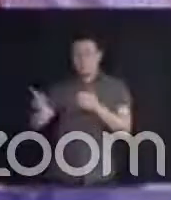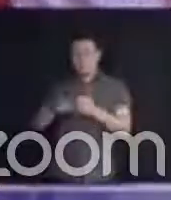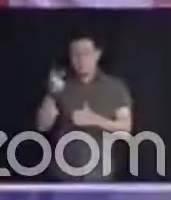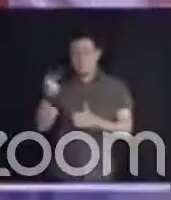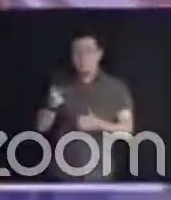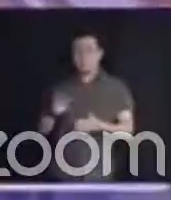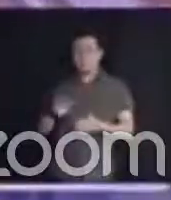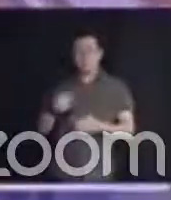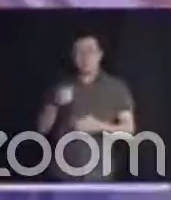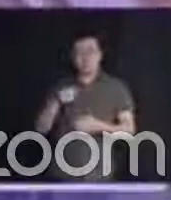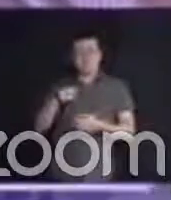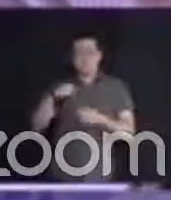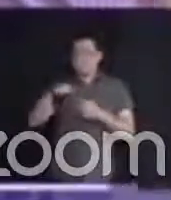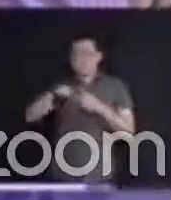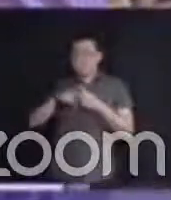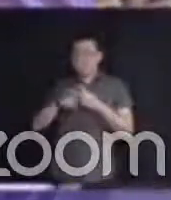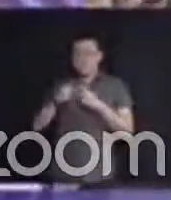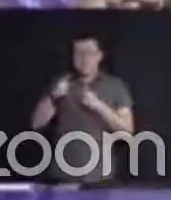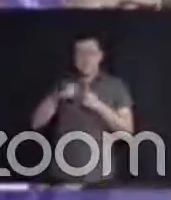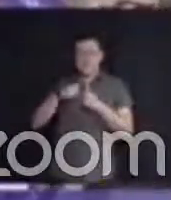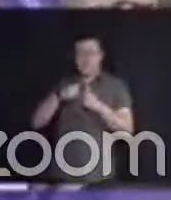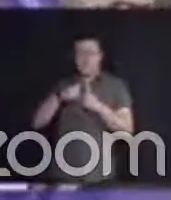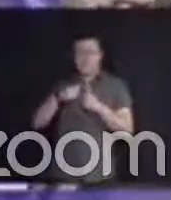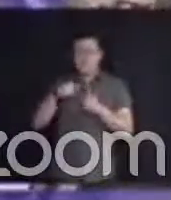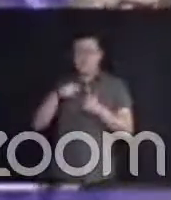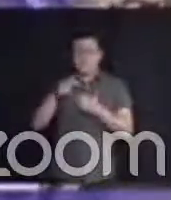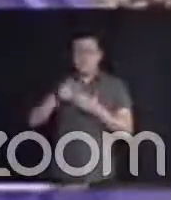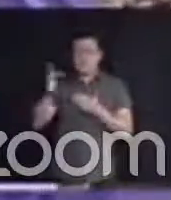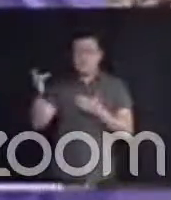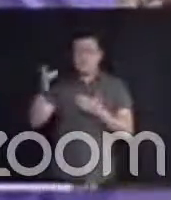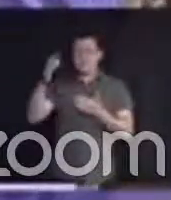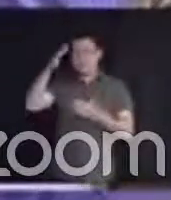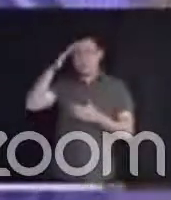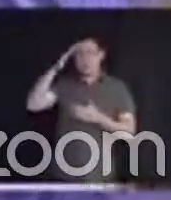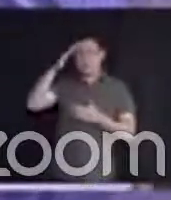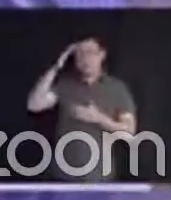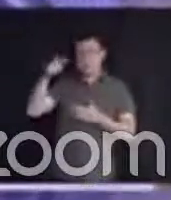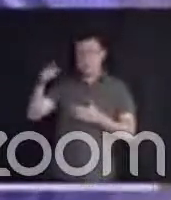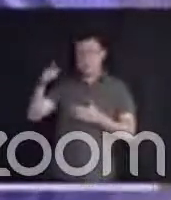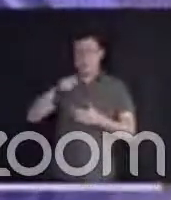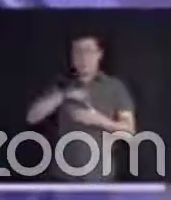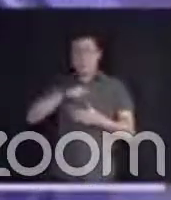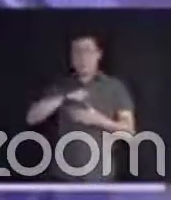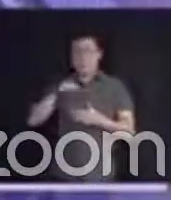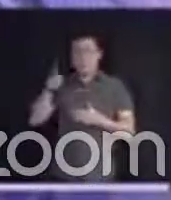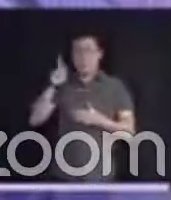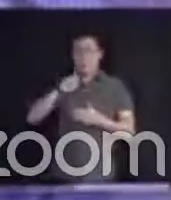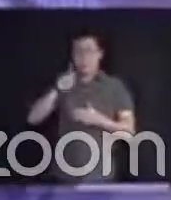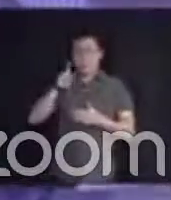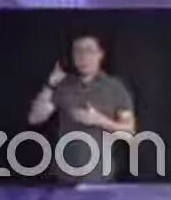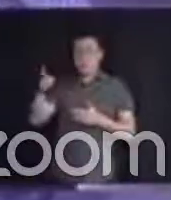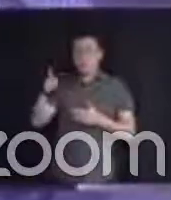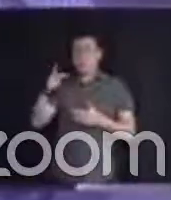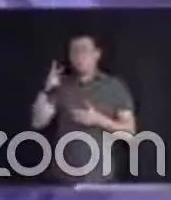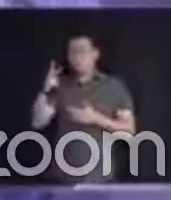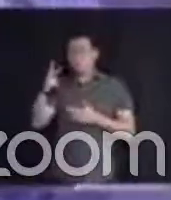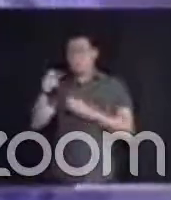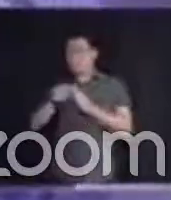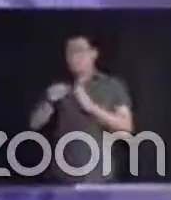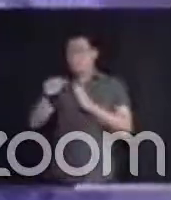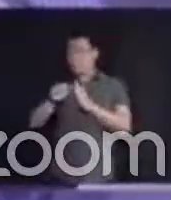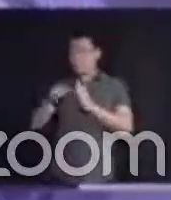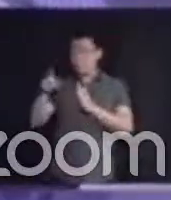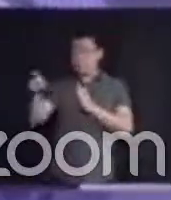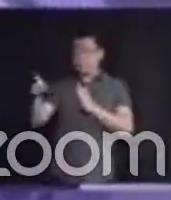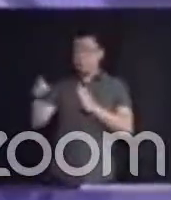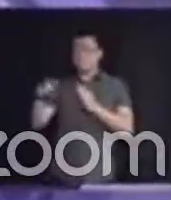Hola, buenas tardes a todos otra vez. Primero que nada, quiero darle las gracias a mi patrocinadora que no se rindió esos dos